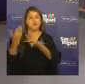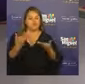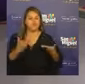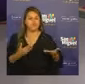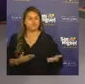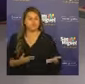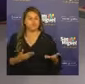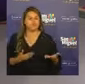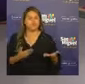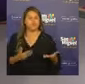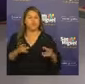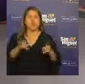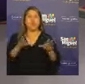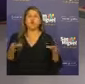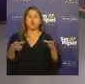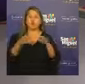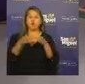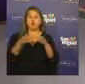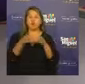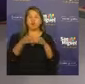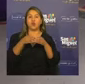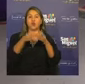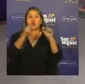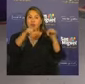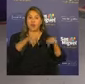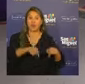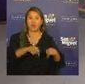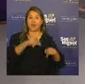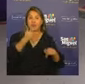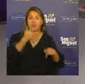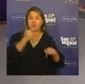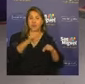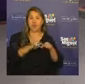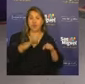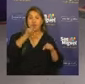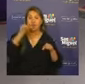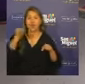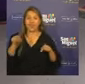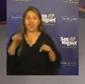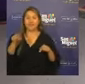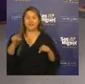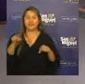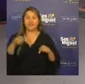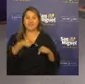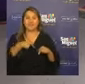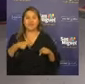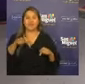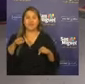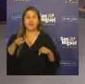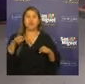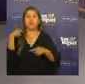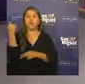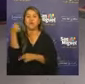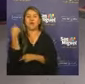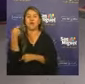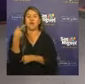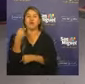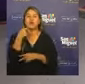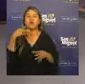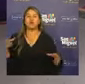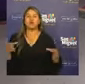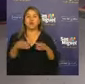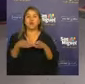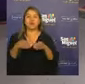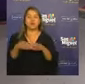la reconocida agrupación Los de Aquí y Los de Allá para que nos entreguen las mejores cuecas junto a la agrupación